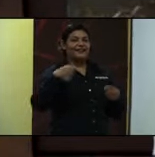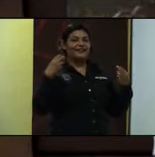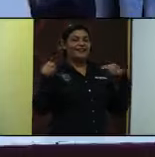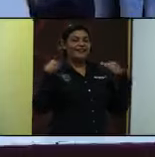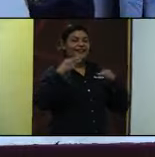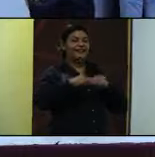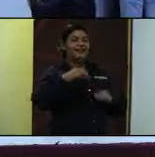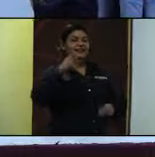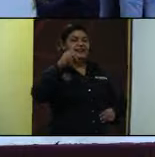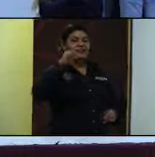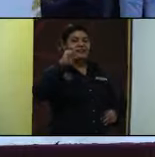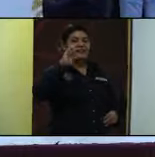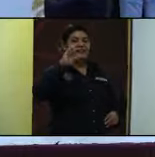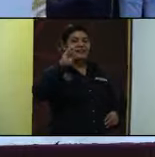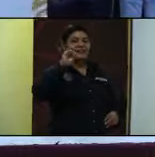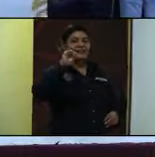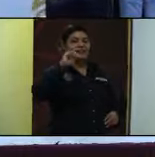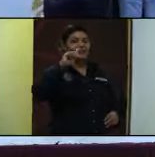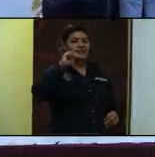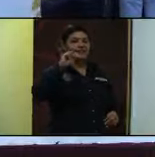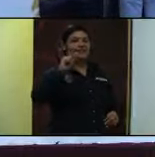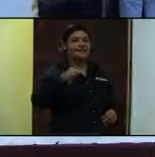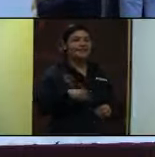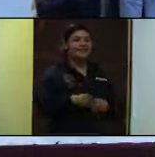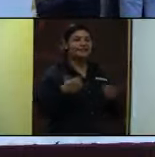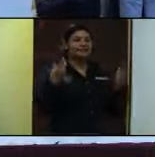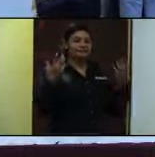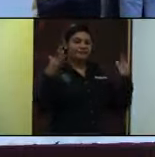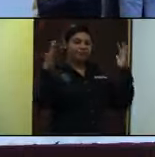Jesús. ¿Dónde está? ¿Dónde está?